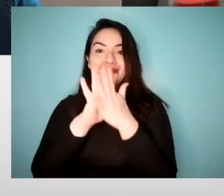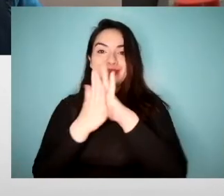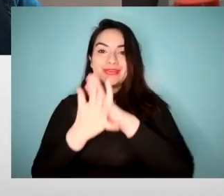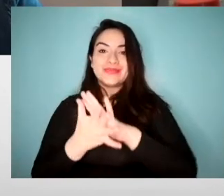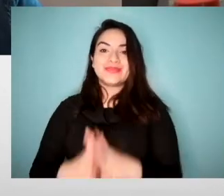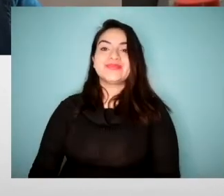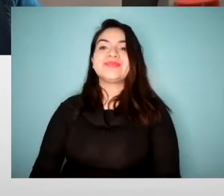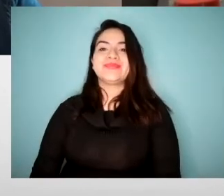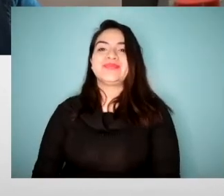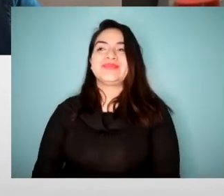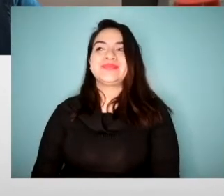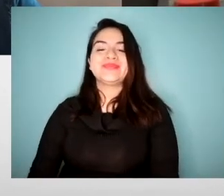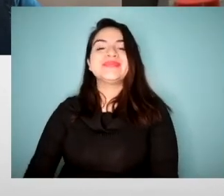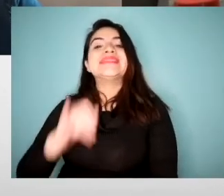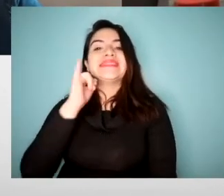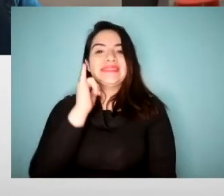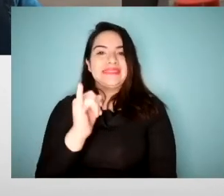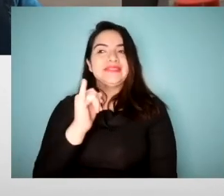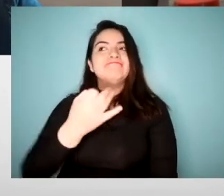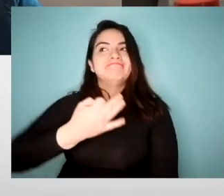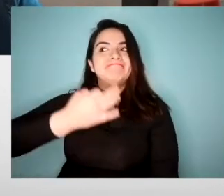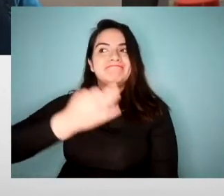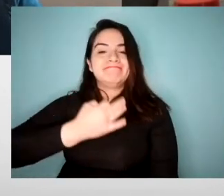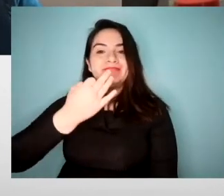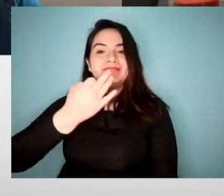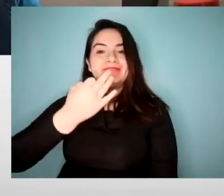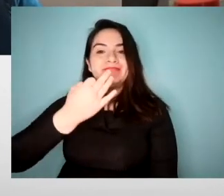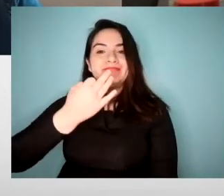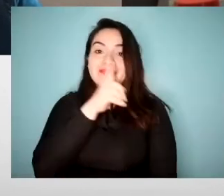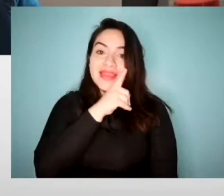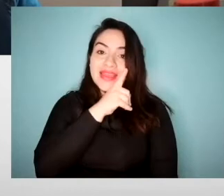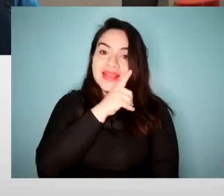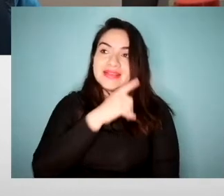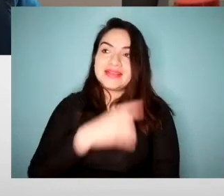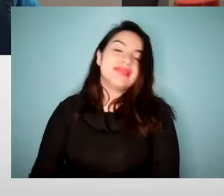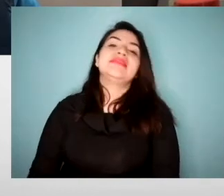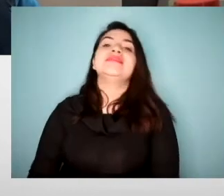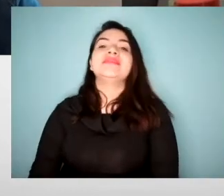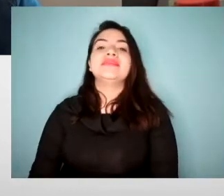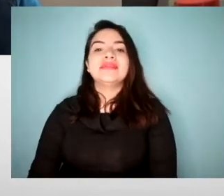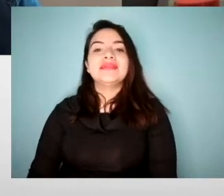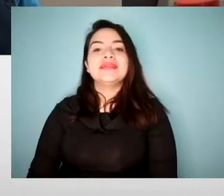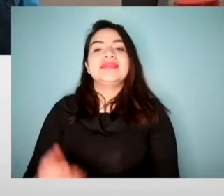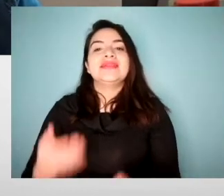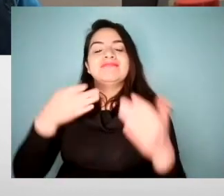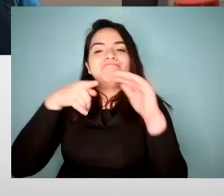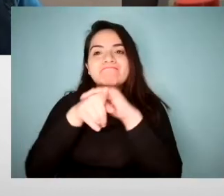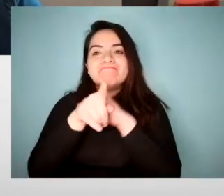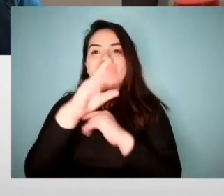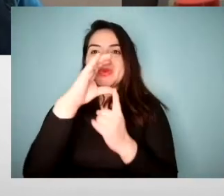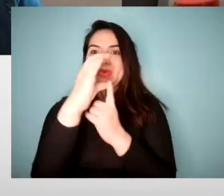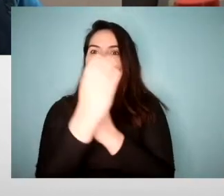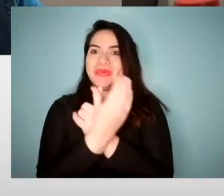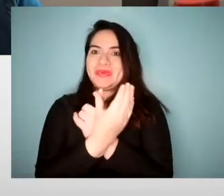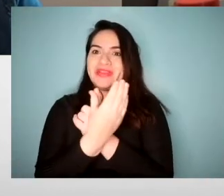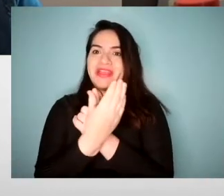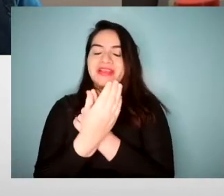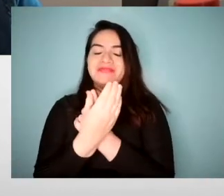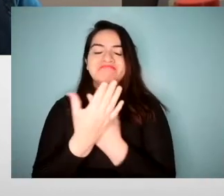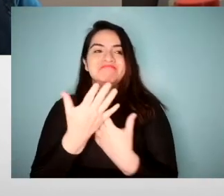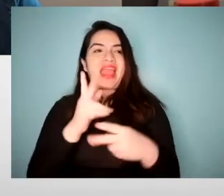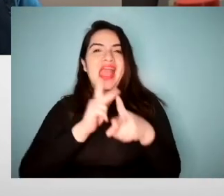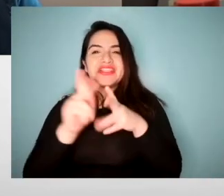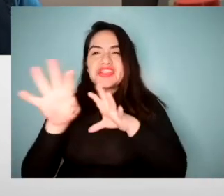Sí, eso es muy cierto. Creo que al final, al estar ya inserto en la cultura y tener que hacer las cosas, no tienes